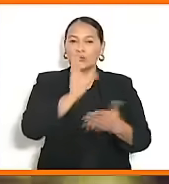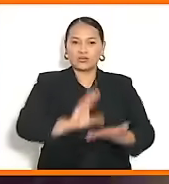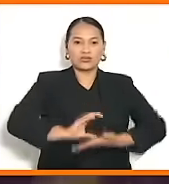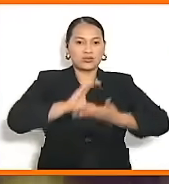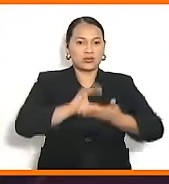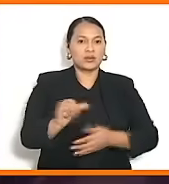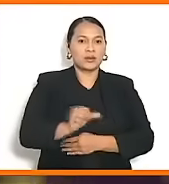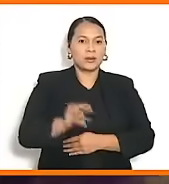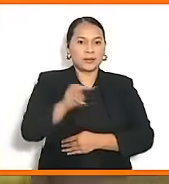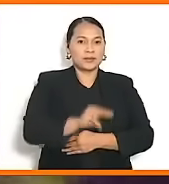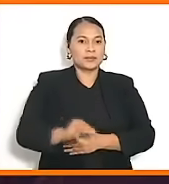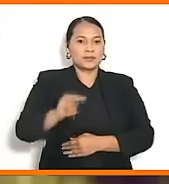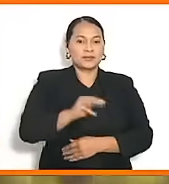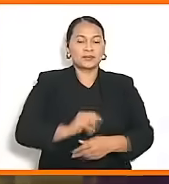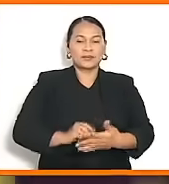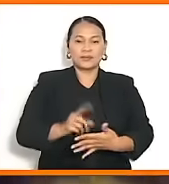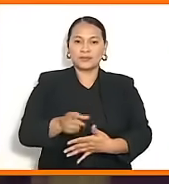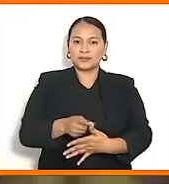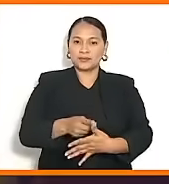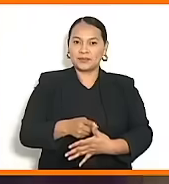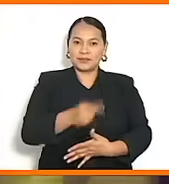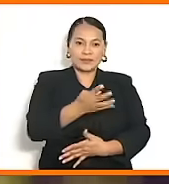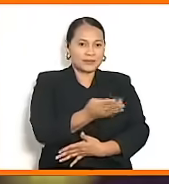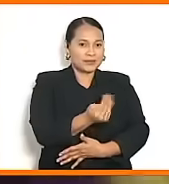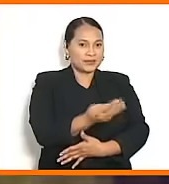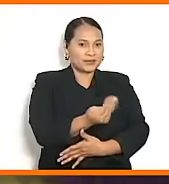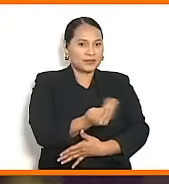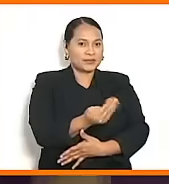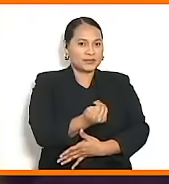hoy miércoles es el 14,